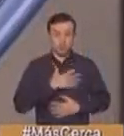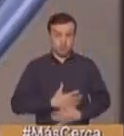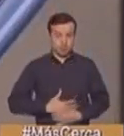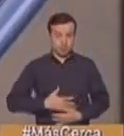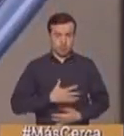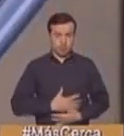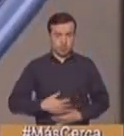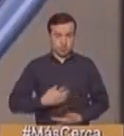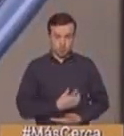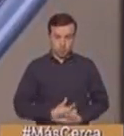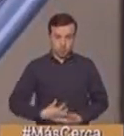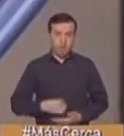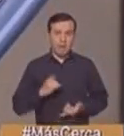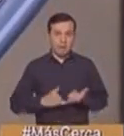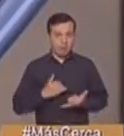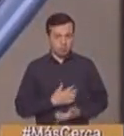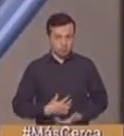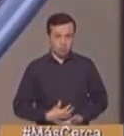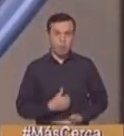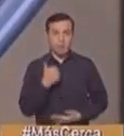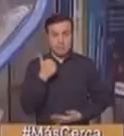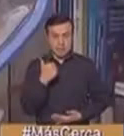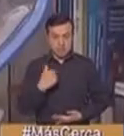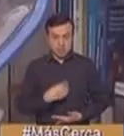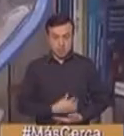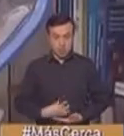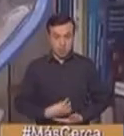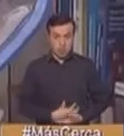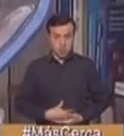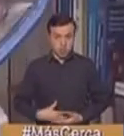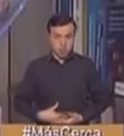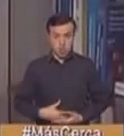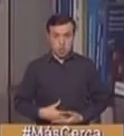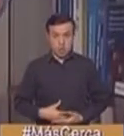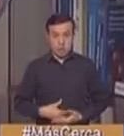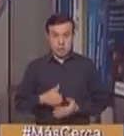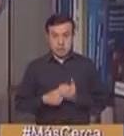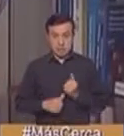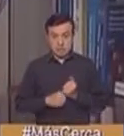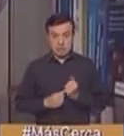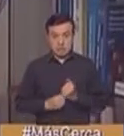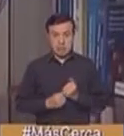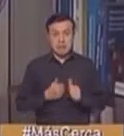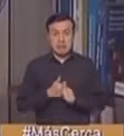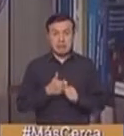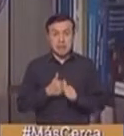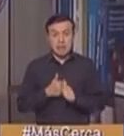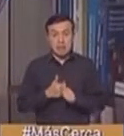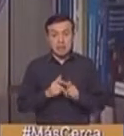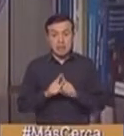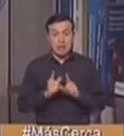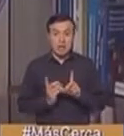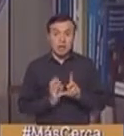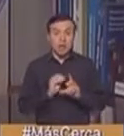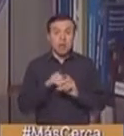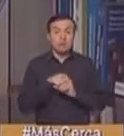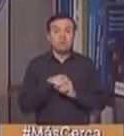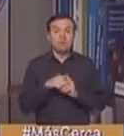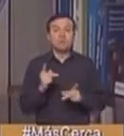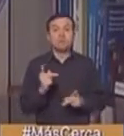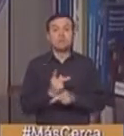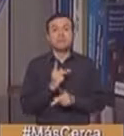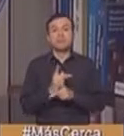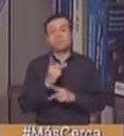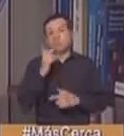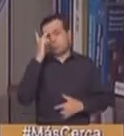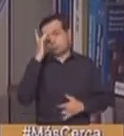en tus intestinos. Pero cuando esa bacteria migra del ano, como está muy cerca de la vagina, migra, se mete a la uretra, esta es la causante de